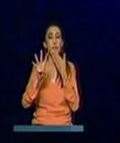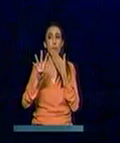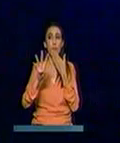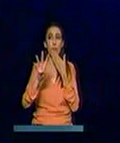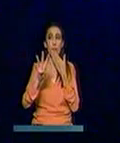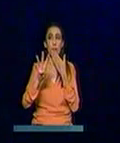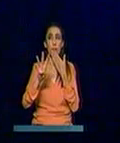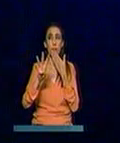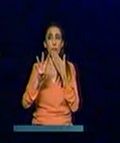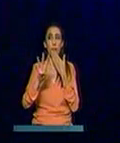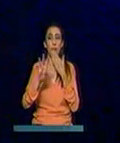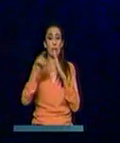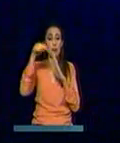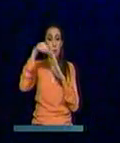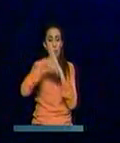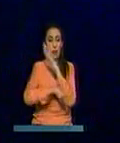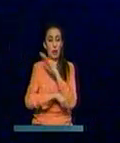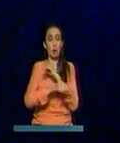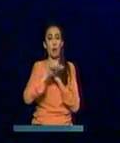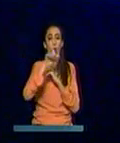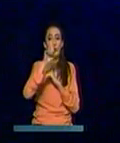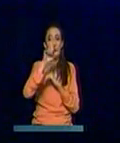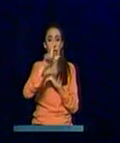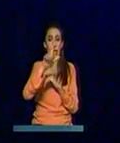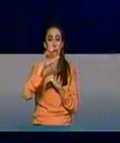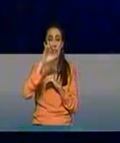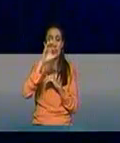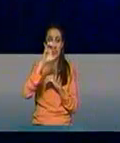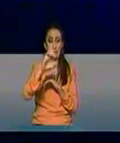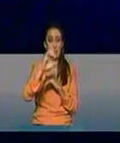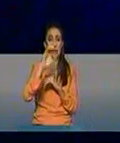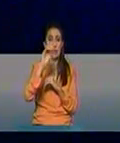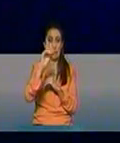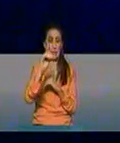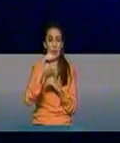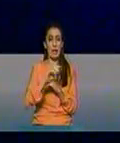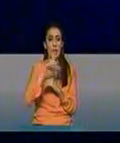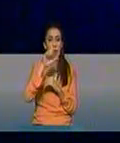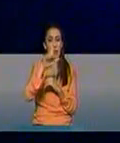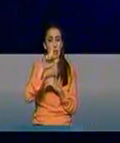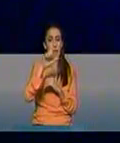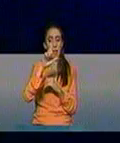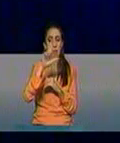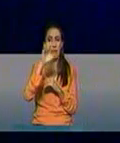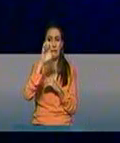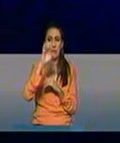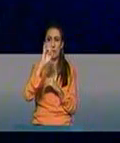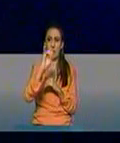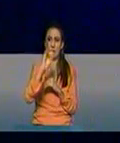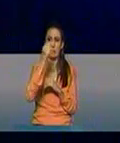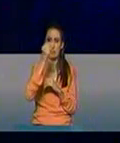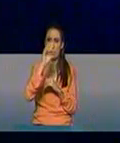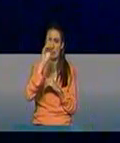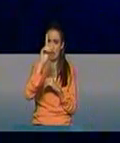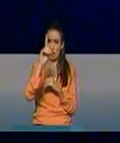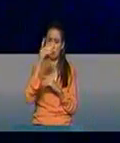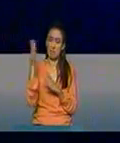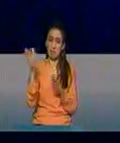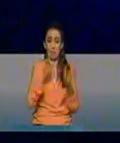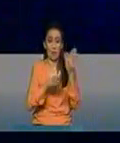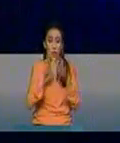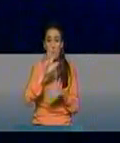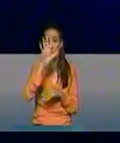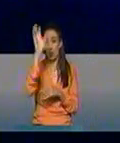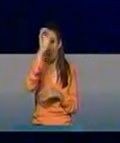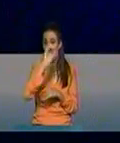del ISD para las materias primas y bienes de capital. Reducir el ISD del 5% al 2.5%